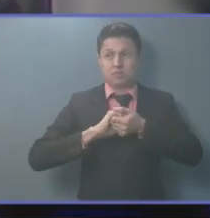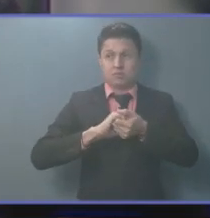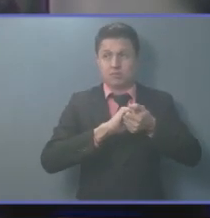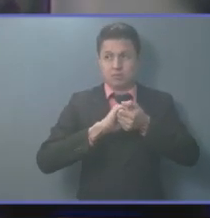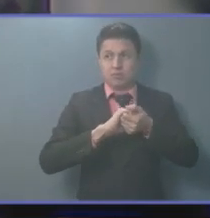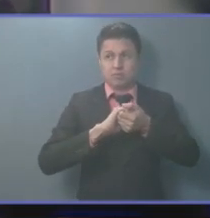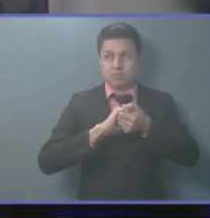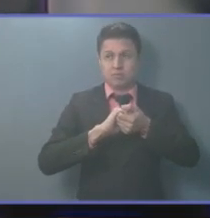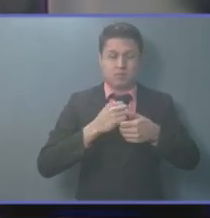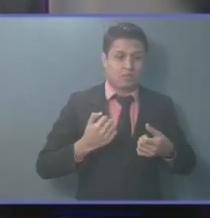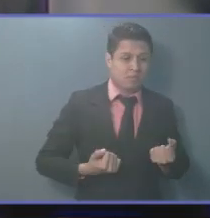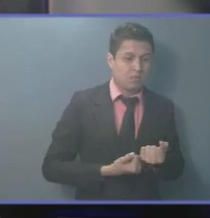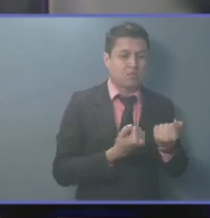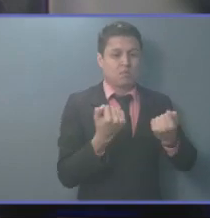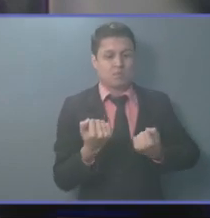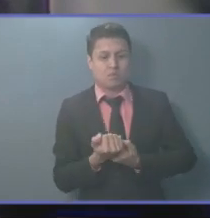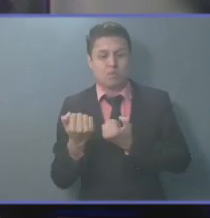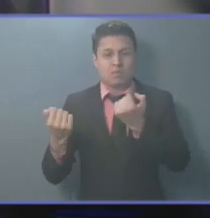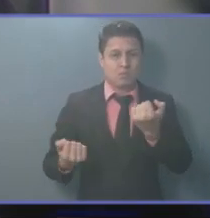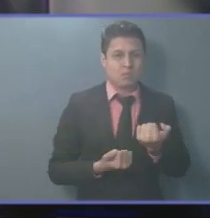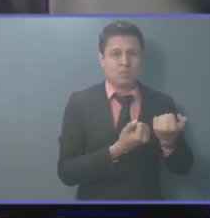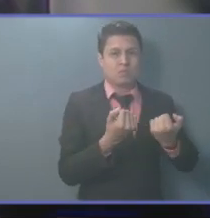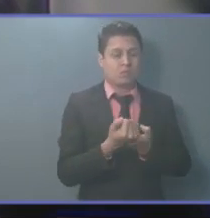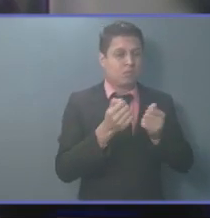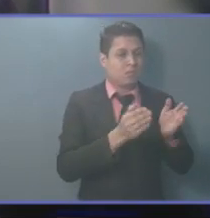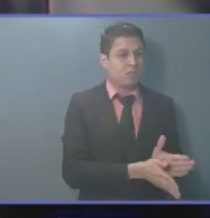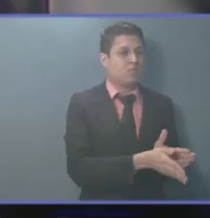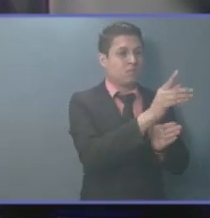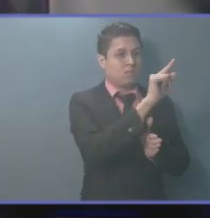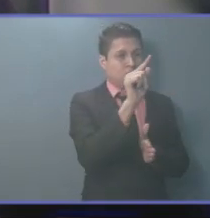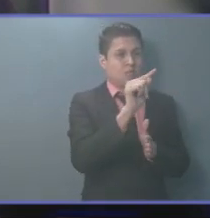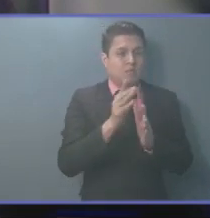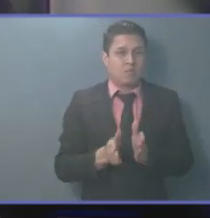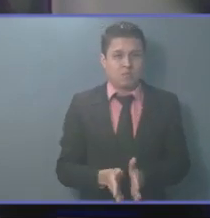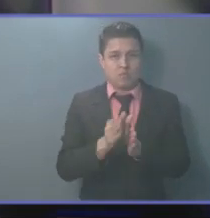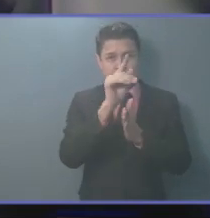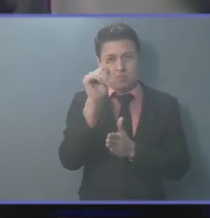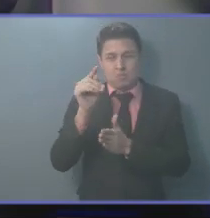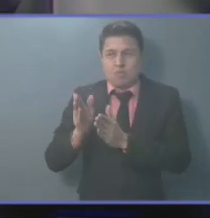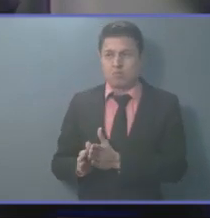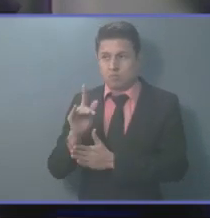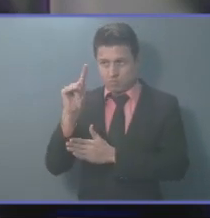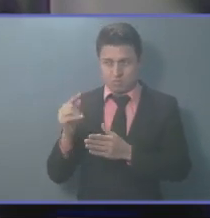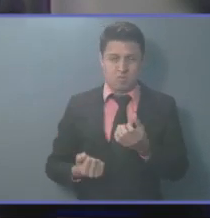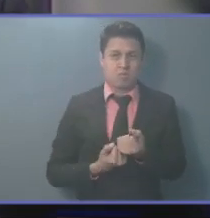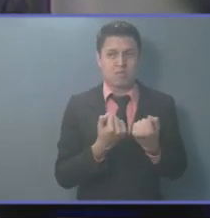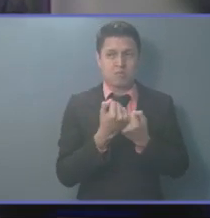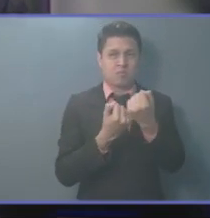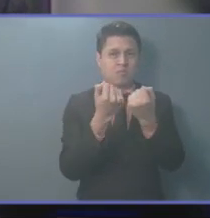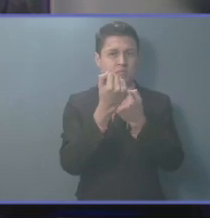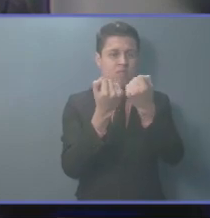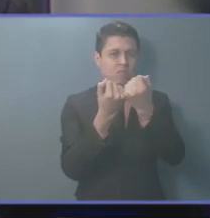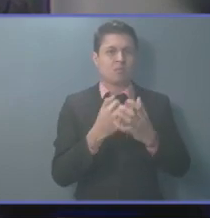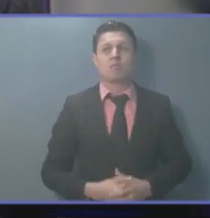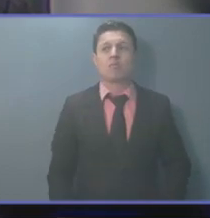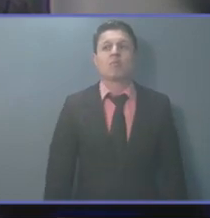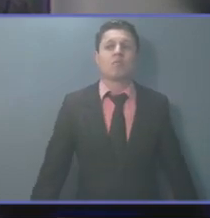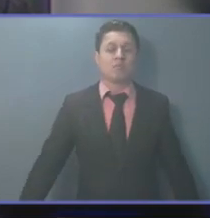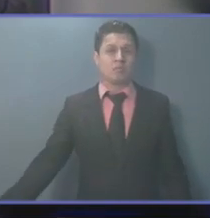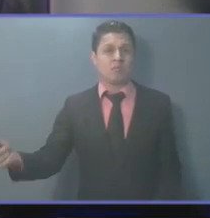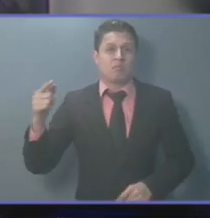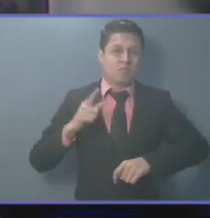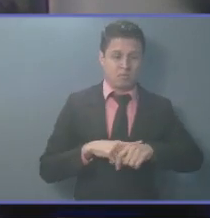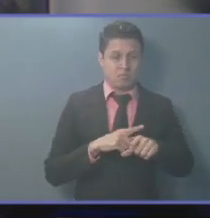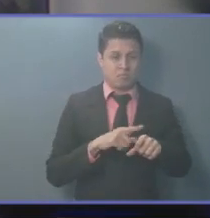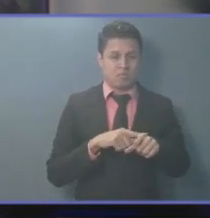esa colaboración mutua entre órganos. Temprano estuve recibiendo